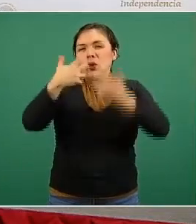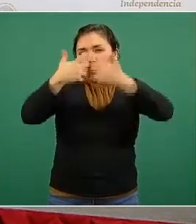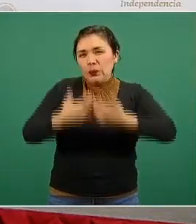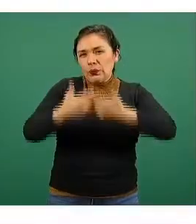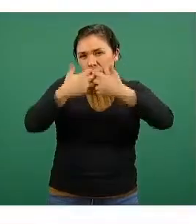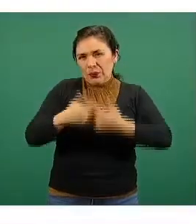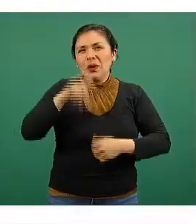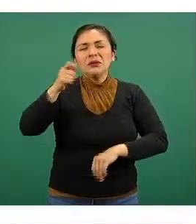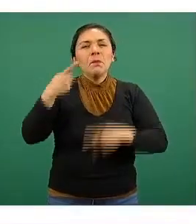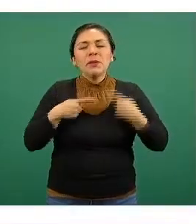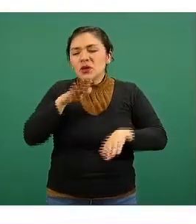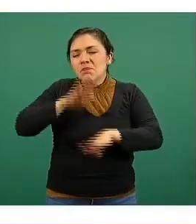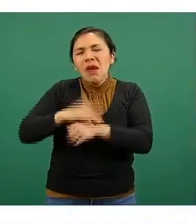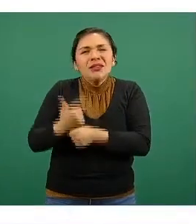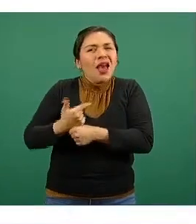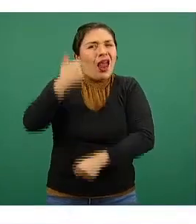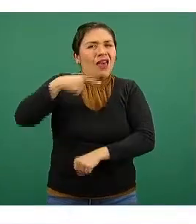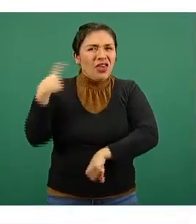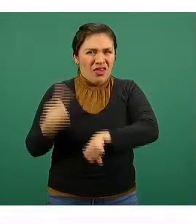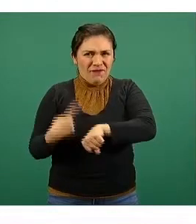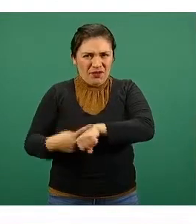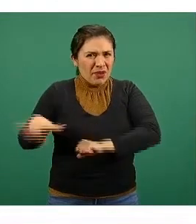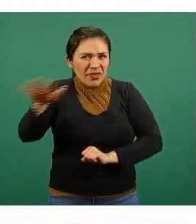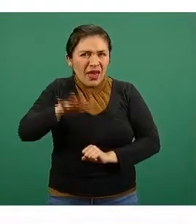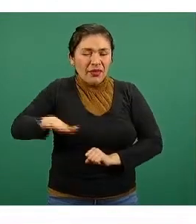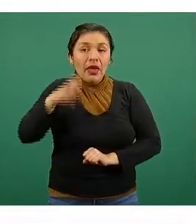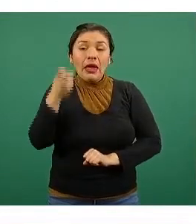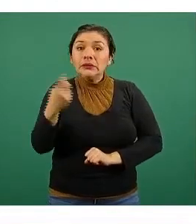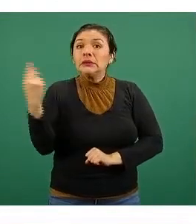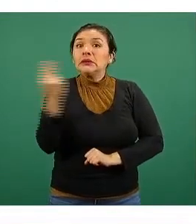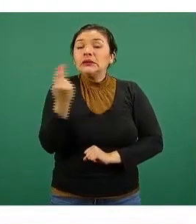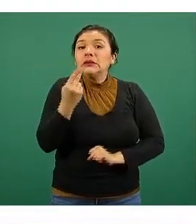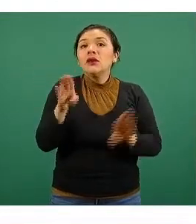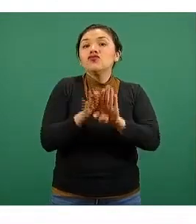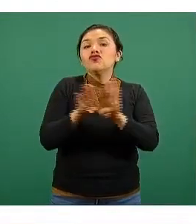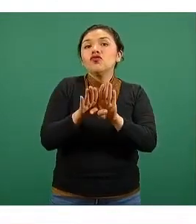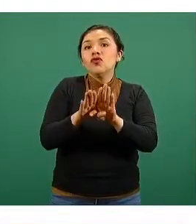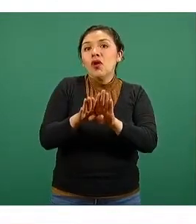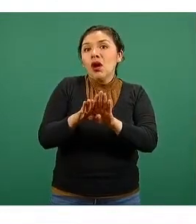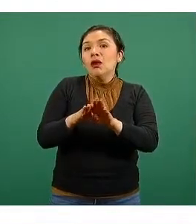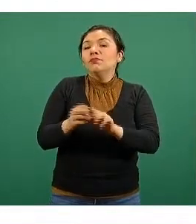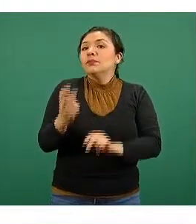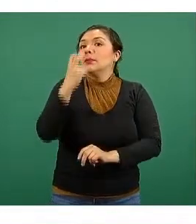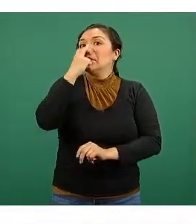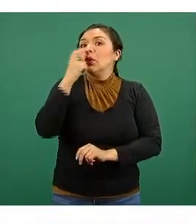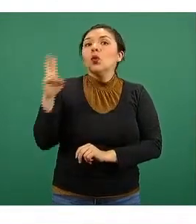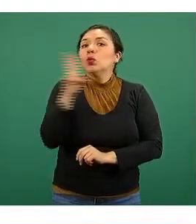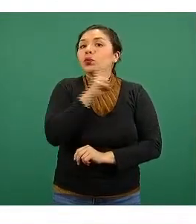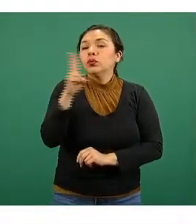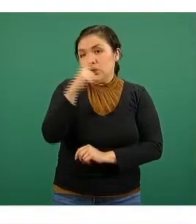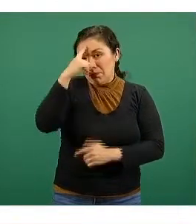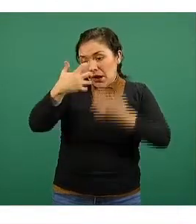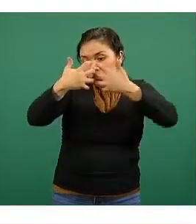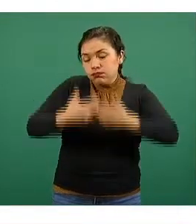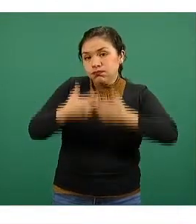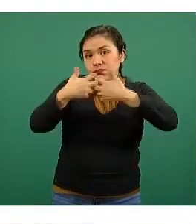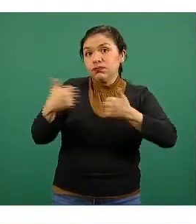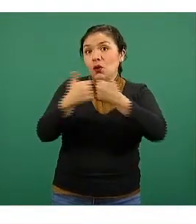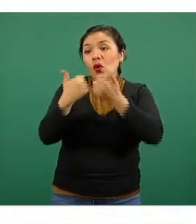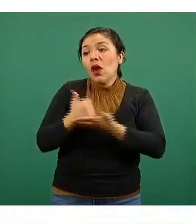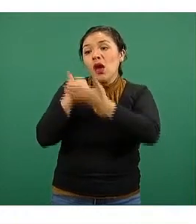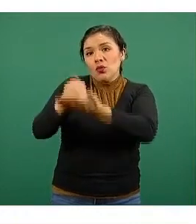la mayor gravedad de la enfermedad y por lo tanto requieren de ventilación mecánica asistida para